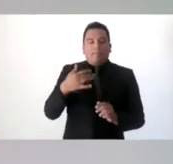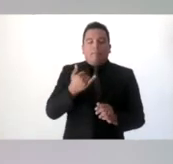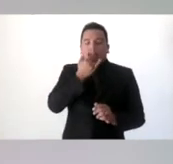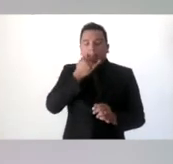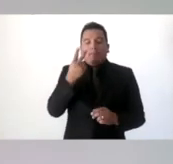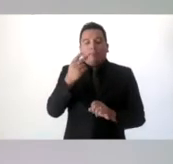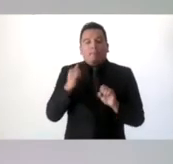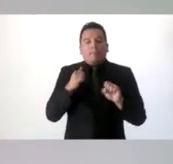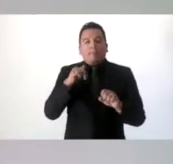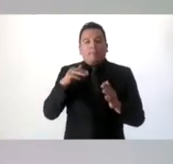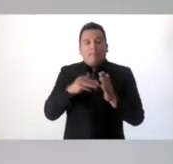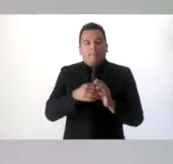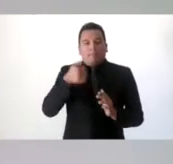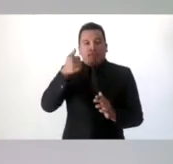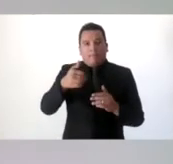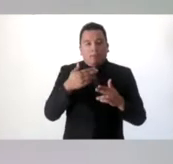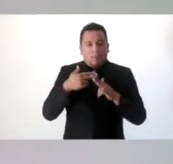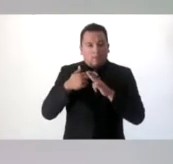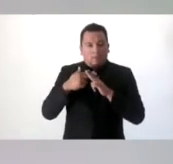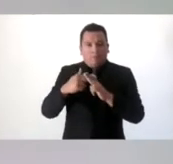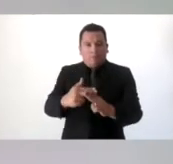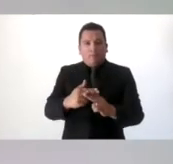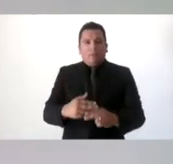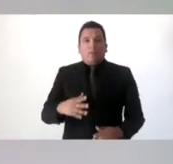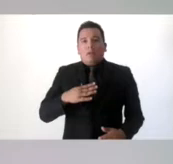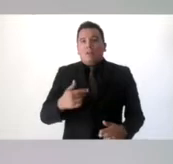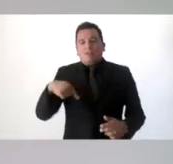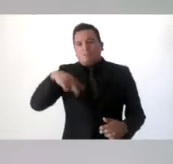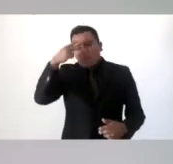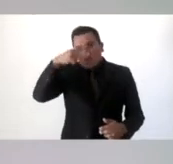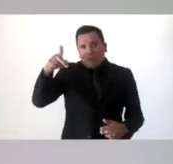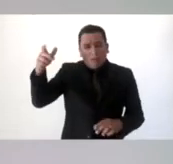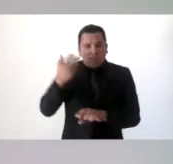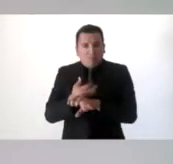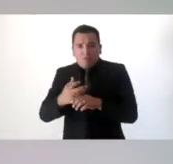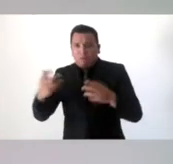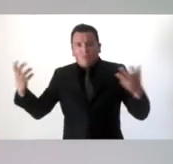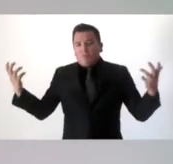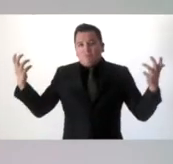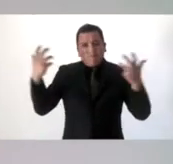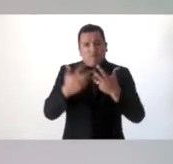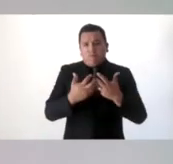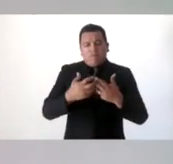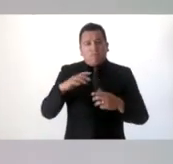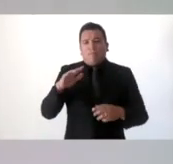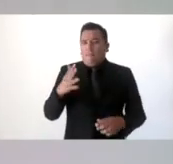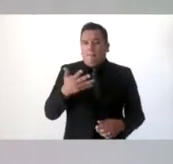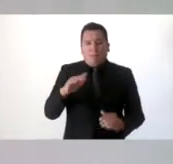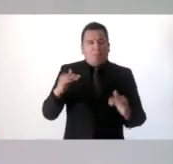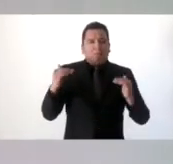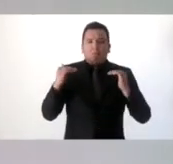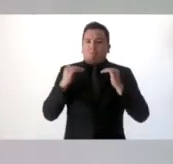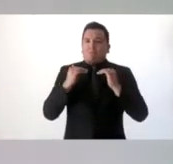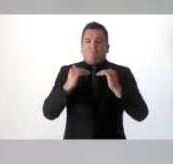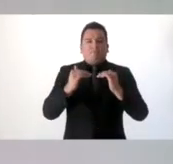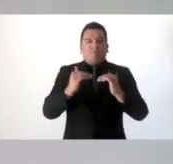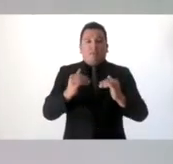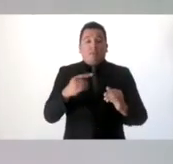país. No es una votación que, digamos, viene totalmente diferenciada a lo que se vota en México, ¿no? Por decirte